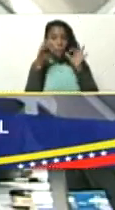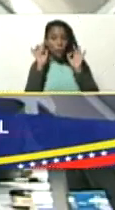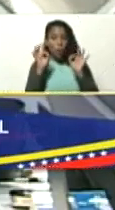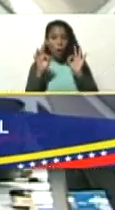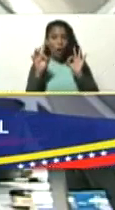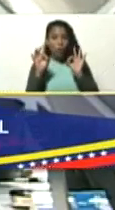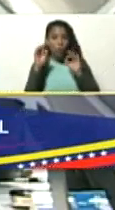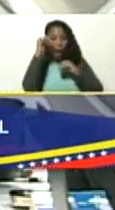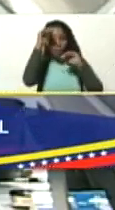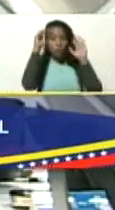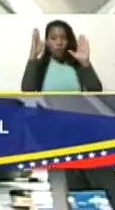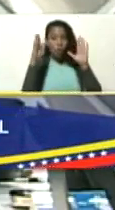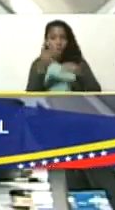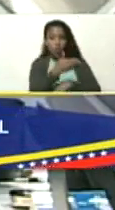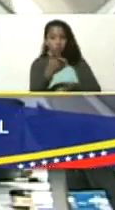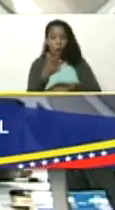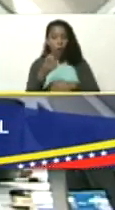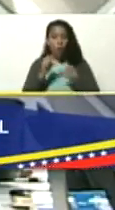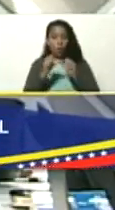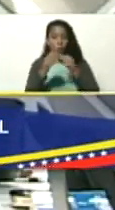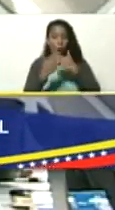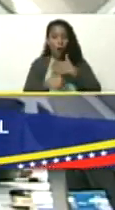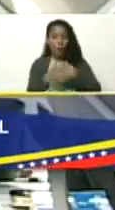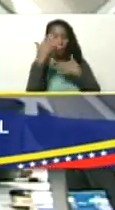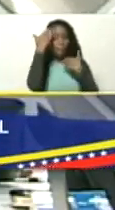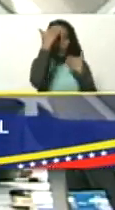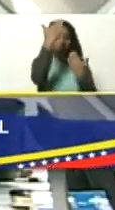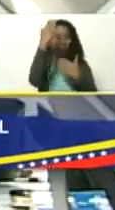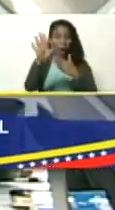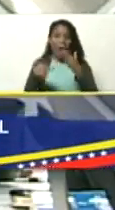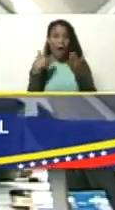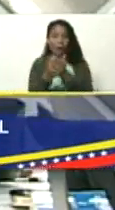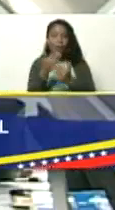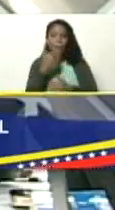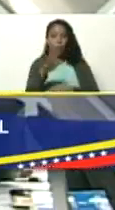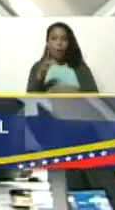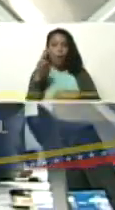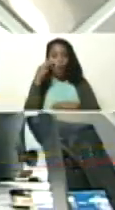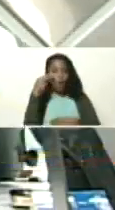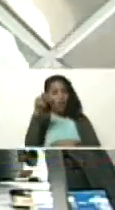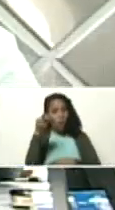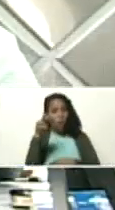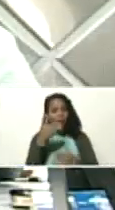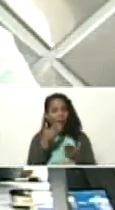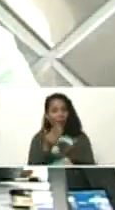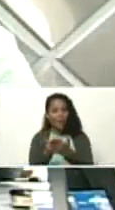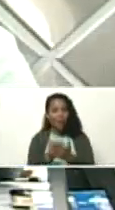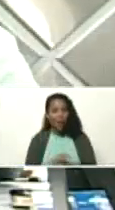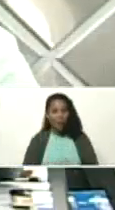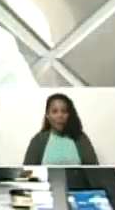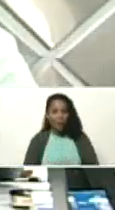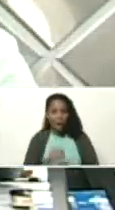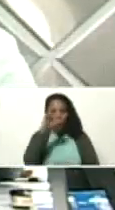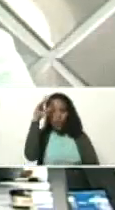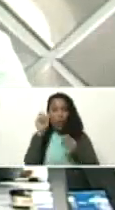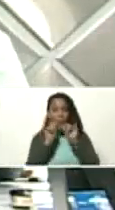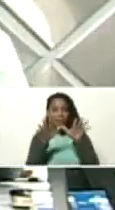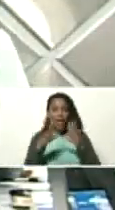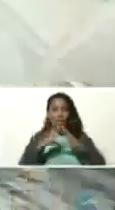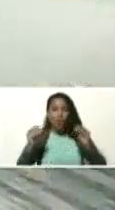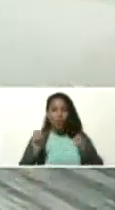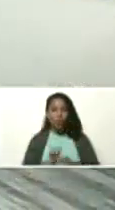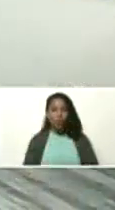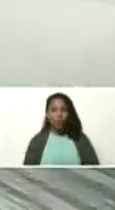alerta, y seguimos para adelante, pues. Mi saludo. Hasta la próxima. Nos vemos. Gracias. Que Dios los bendiga a todos.